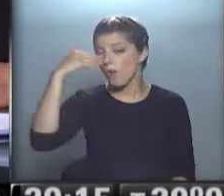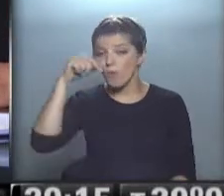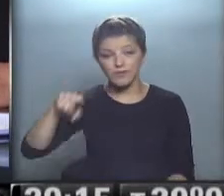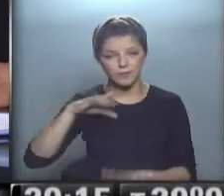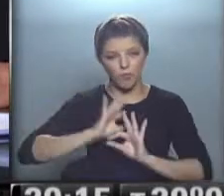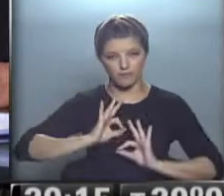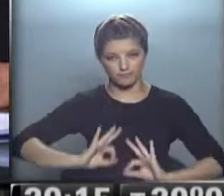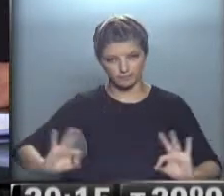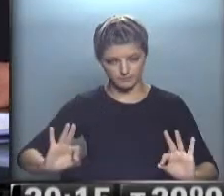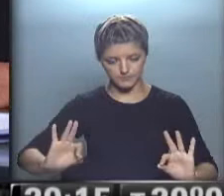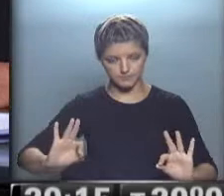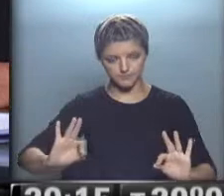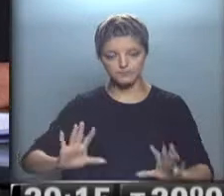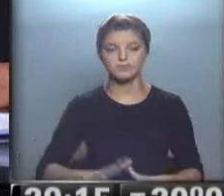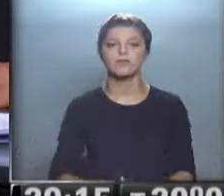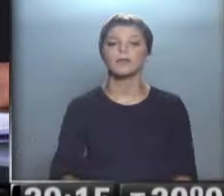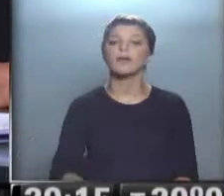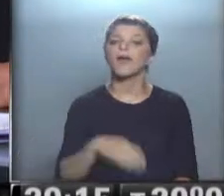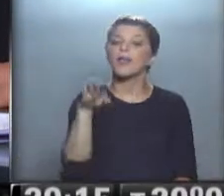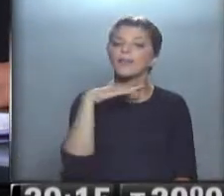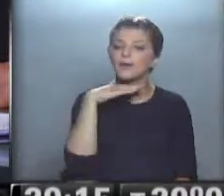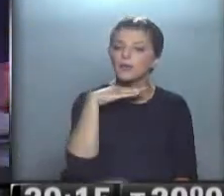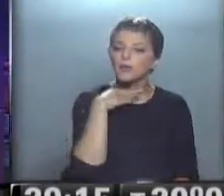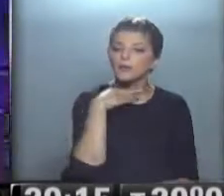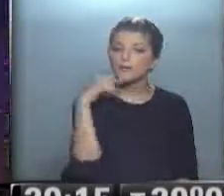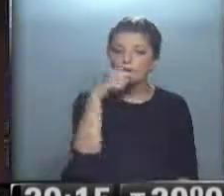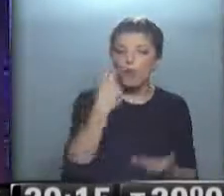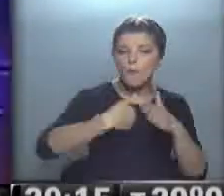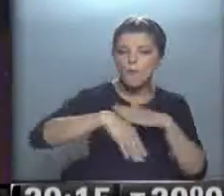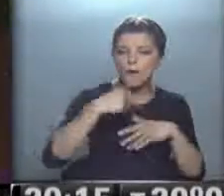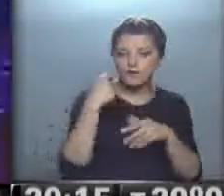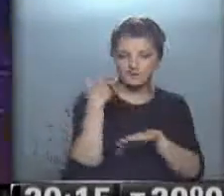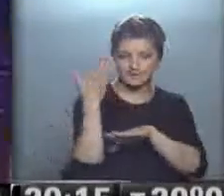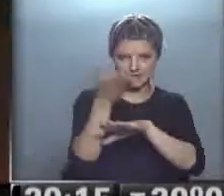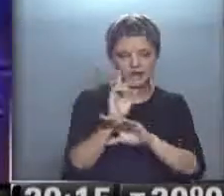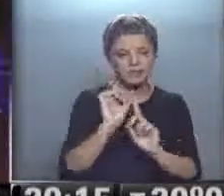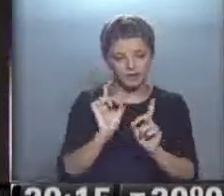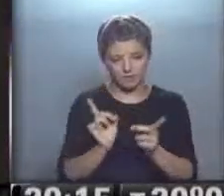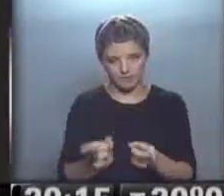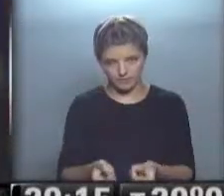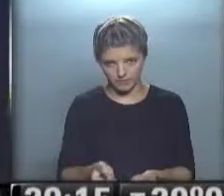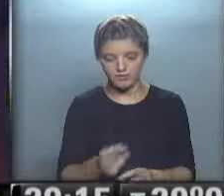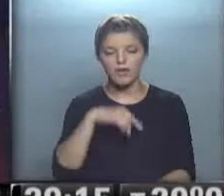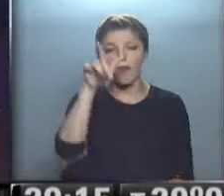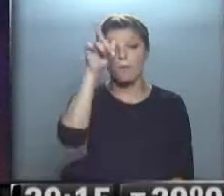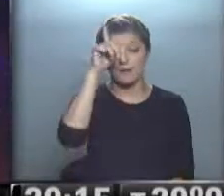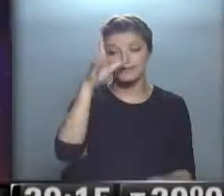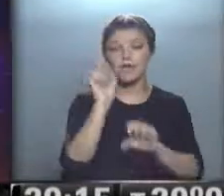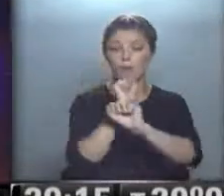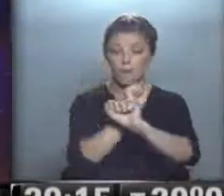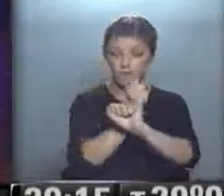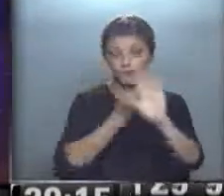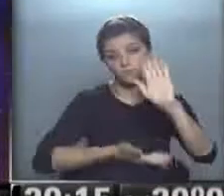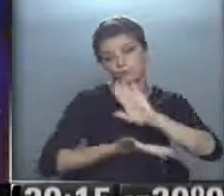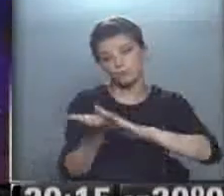por los delincuentes. Delincuentes, claro está, que se estarían entregando de un momento a otro a los efectivos policiales. Nuevamente